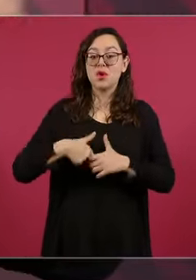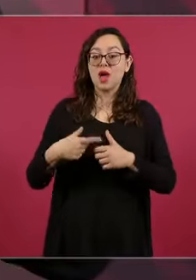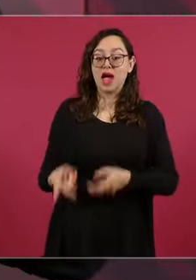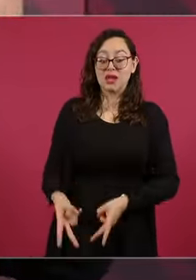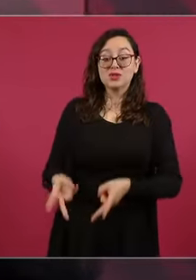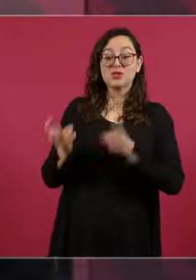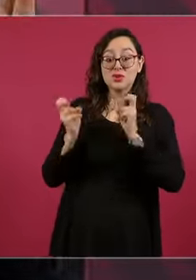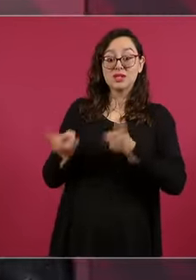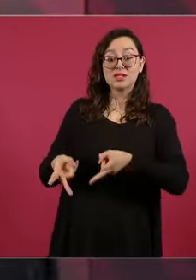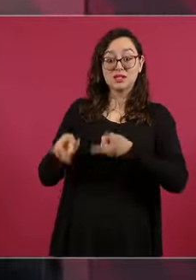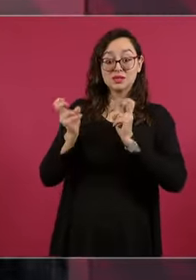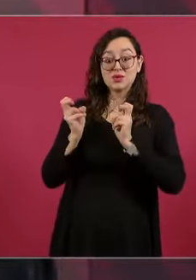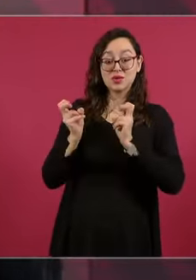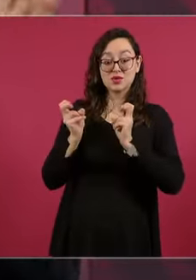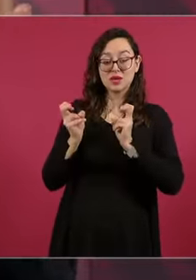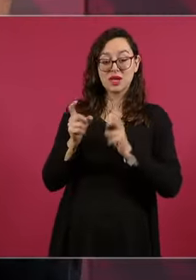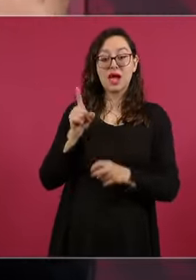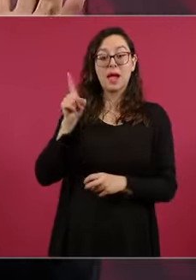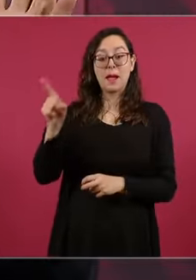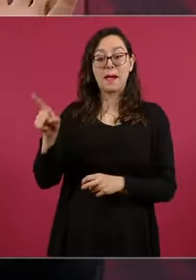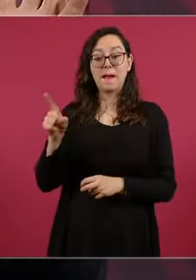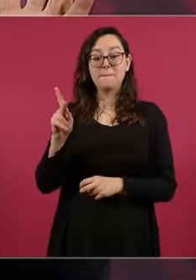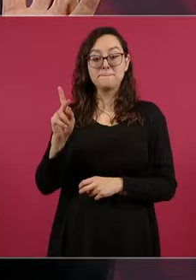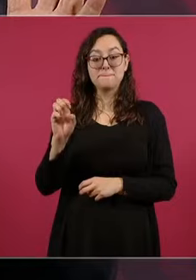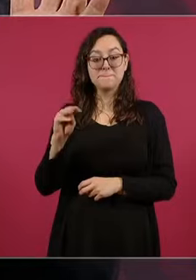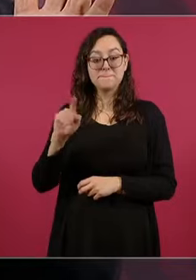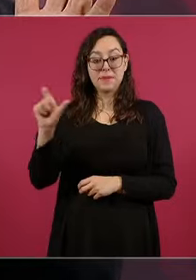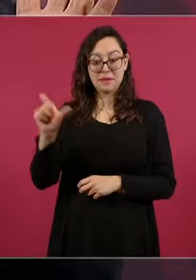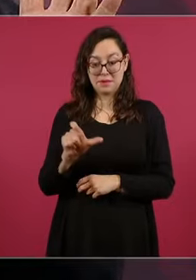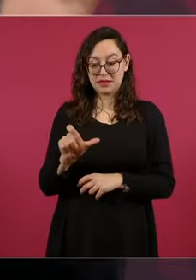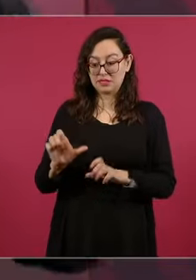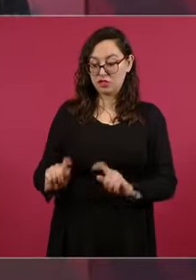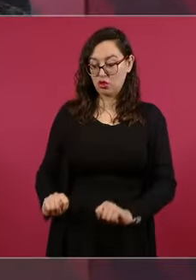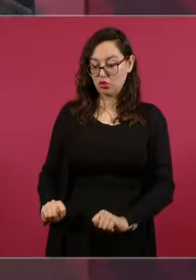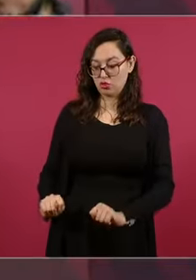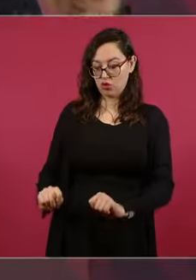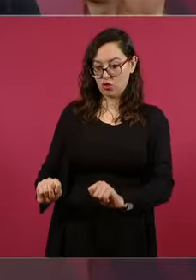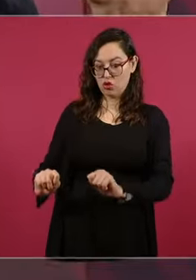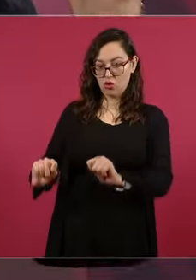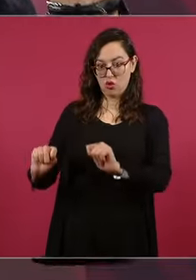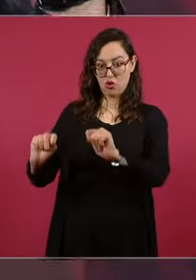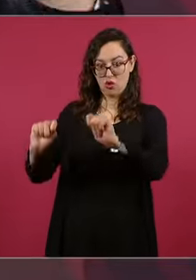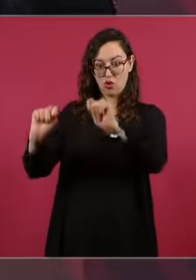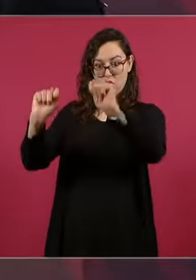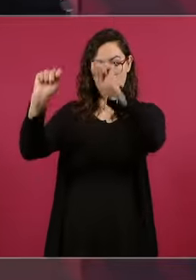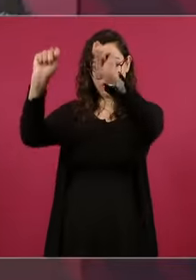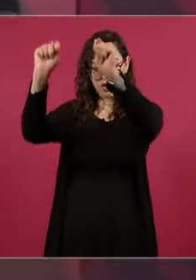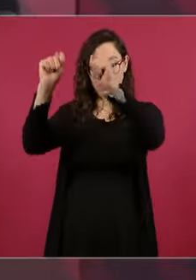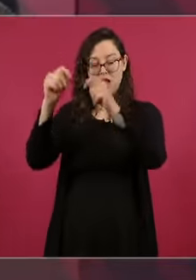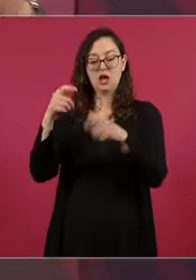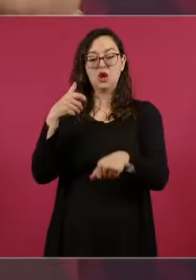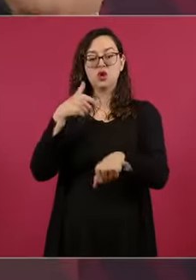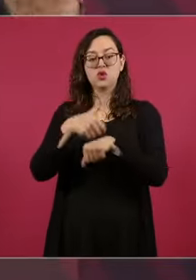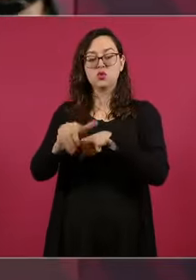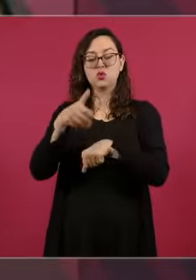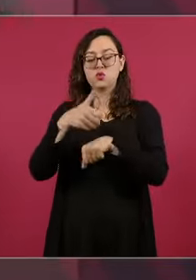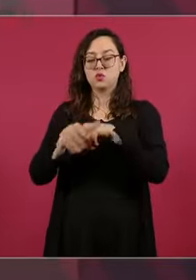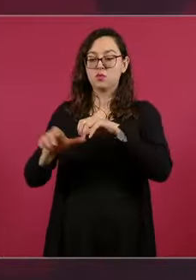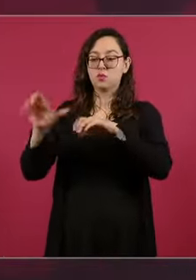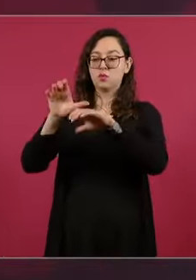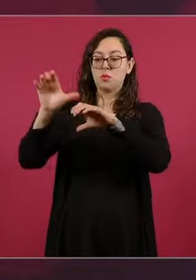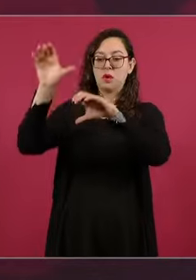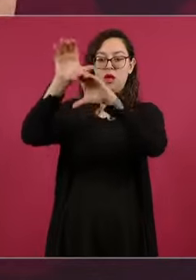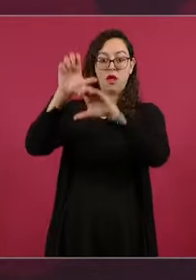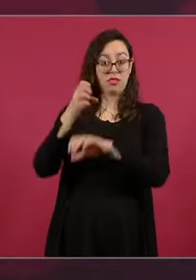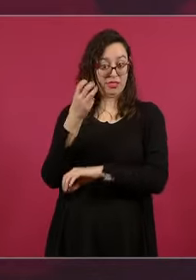todo el piso 3, un sistema de sensores y de alarma